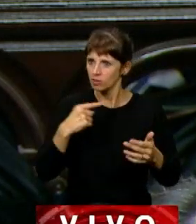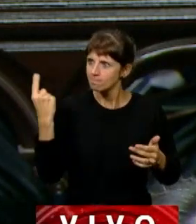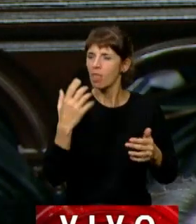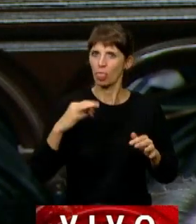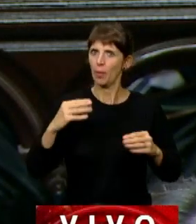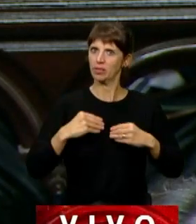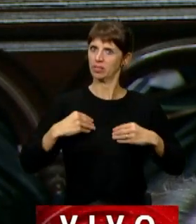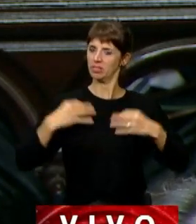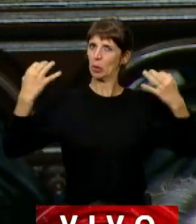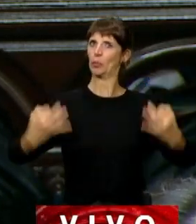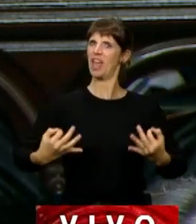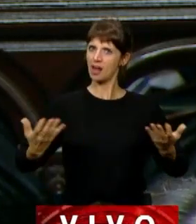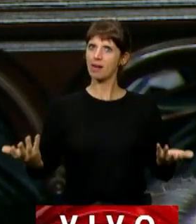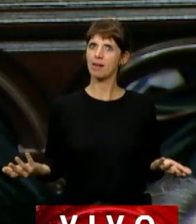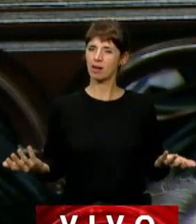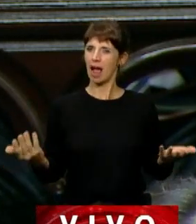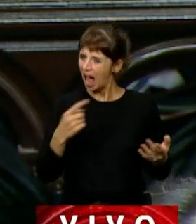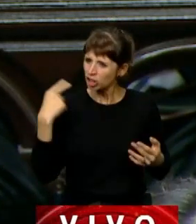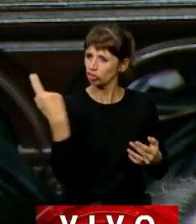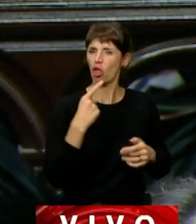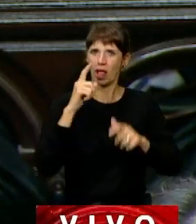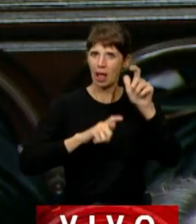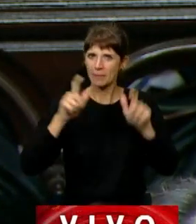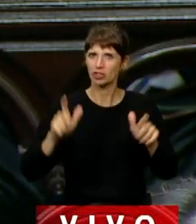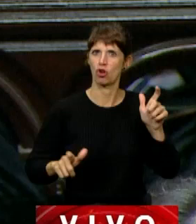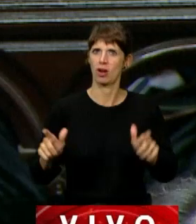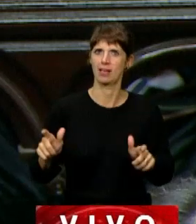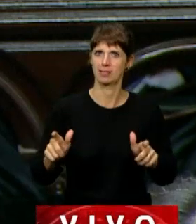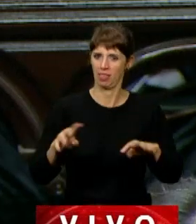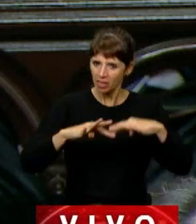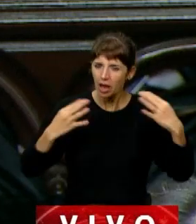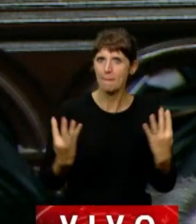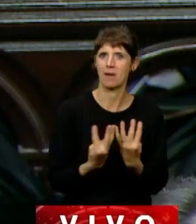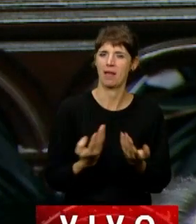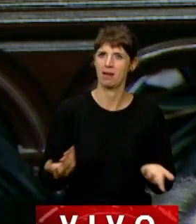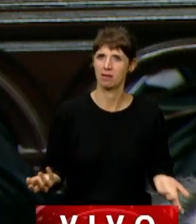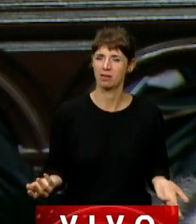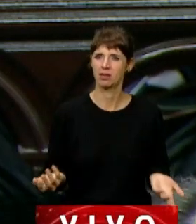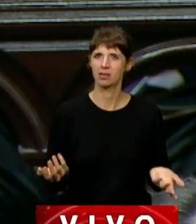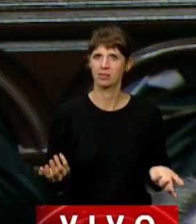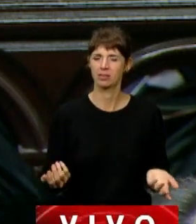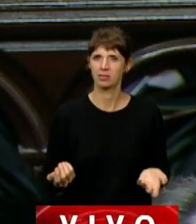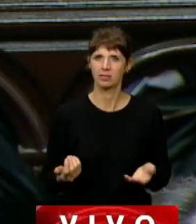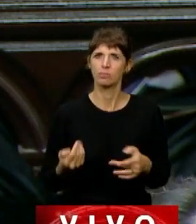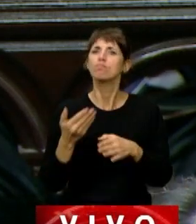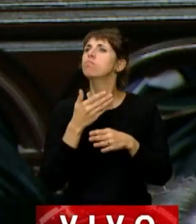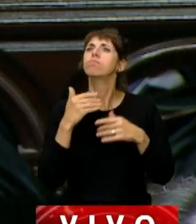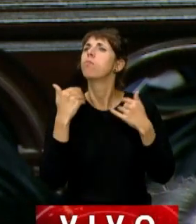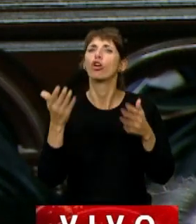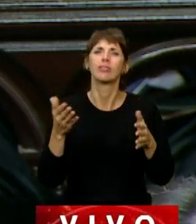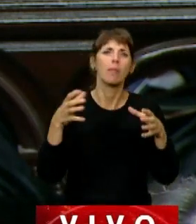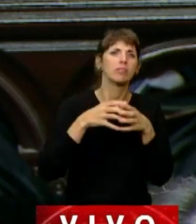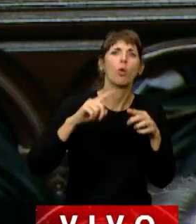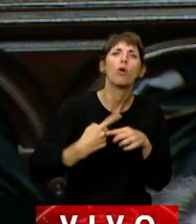autoestima absolutamente a todos los integrantes de esta Cámara, independientemente de las posiciones políticas o de